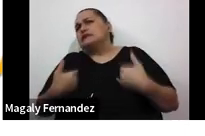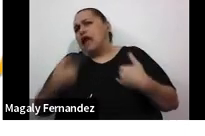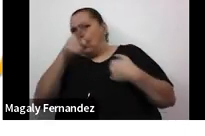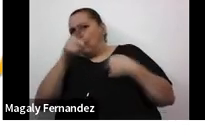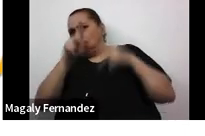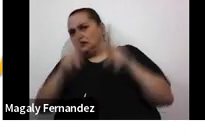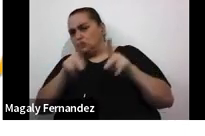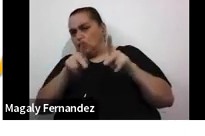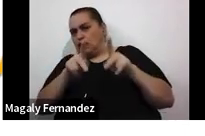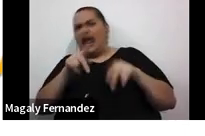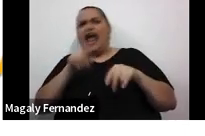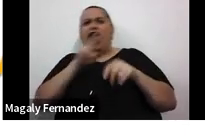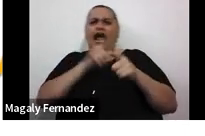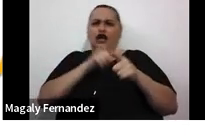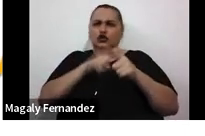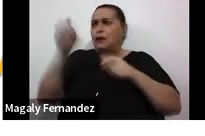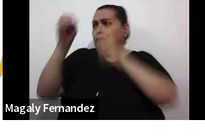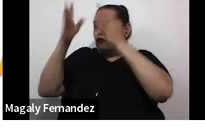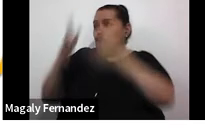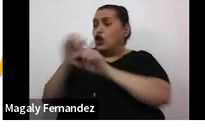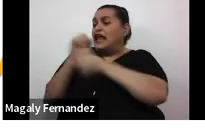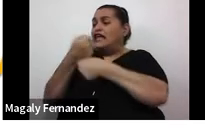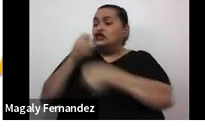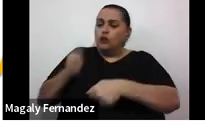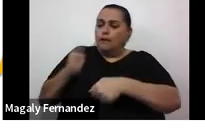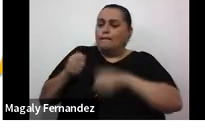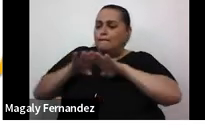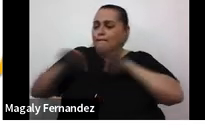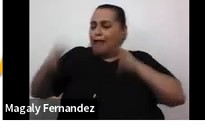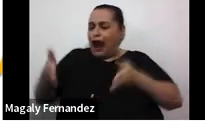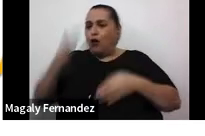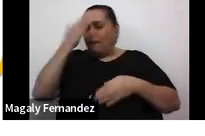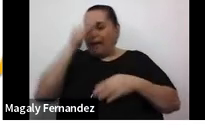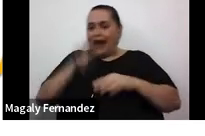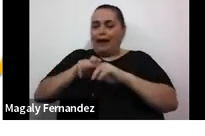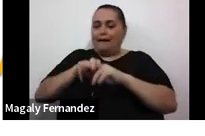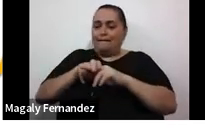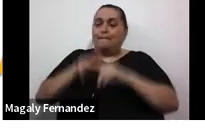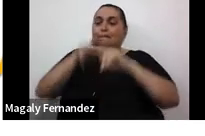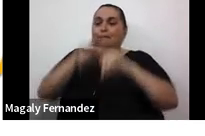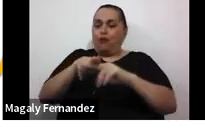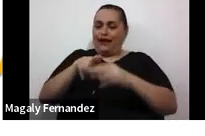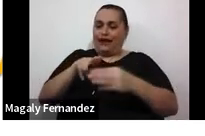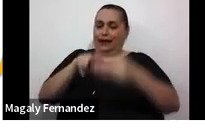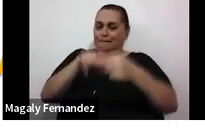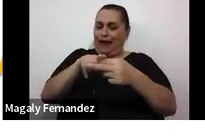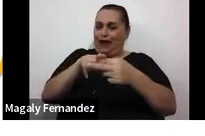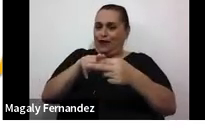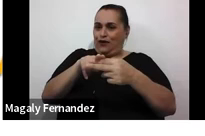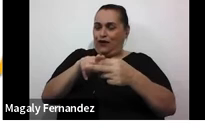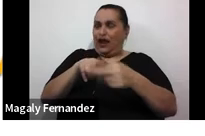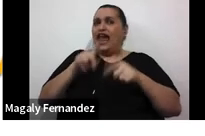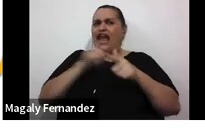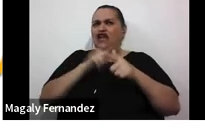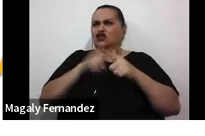y le mandó hacer un banquito para que pusiera los pies recuerdo que ella me contaba que que habían